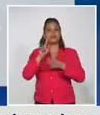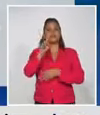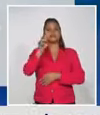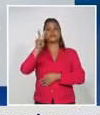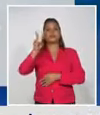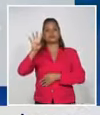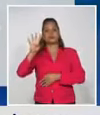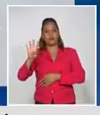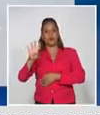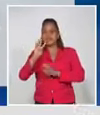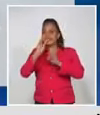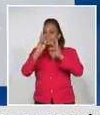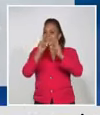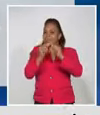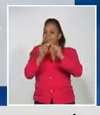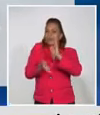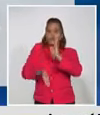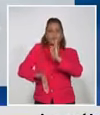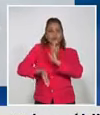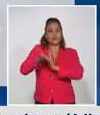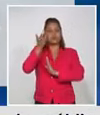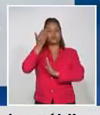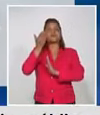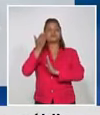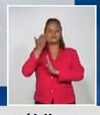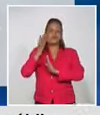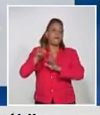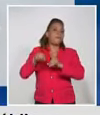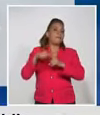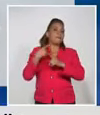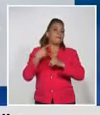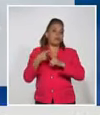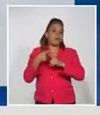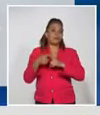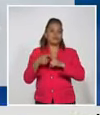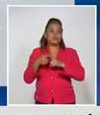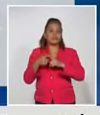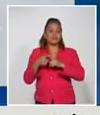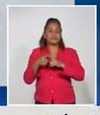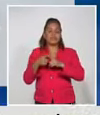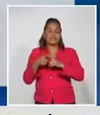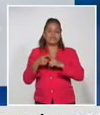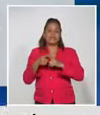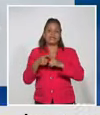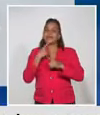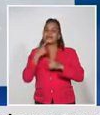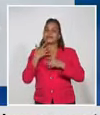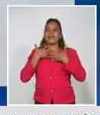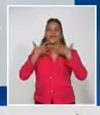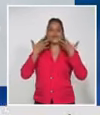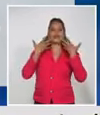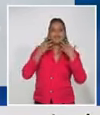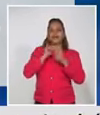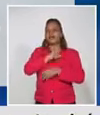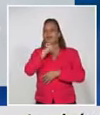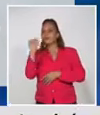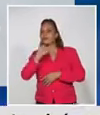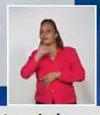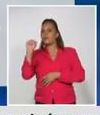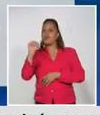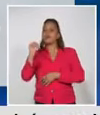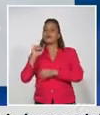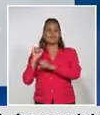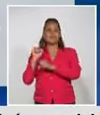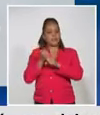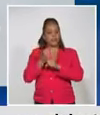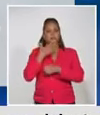muy elevada, y son las razones por lo que, sin ensombrecer la alegría del triunfo del